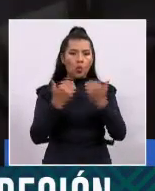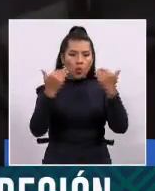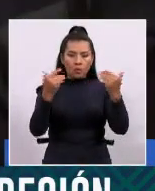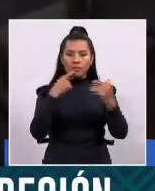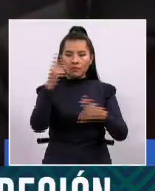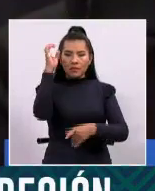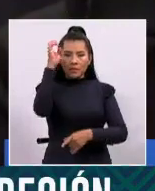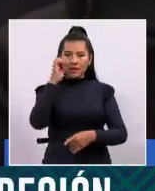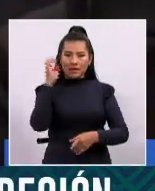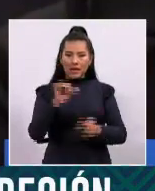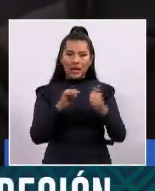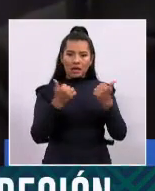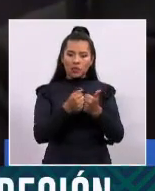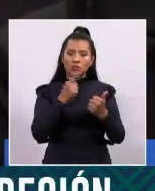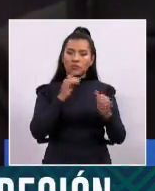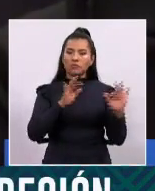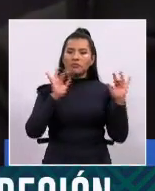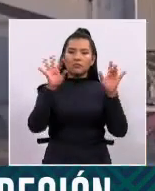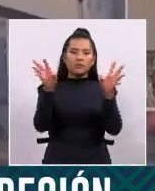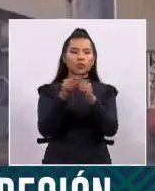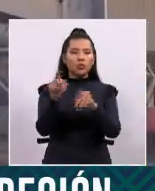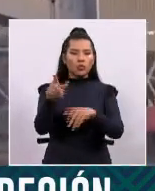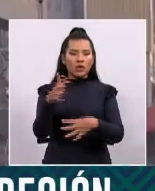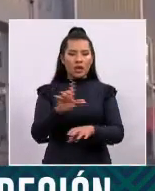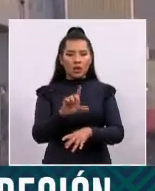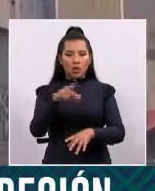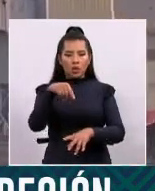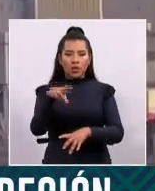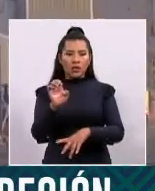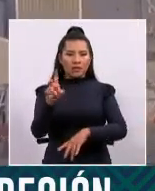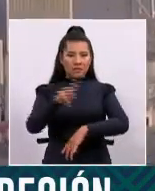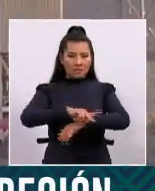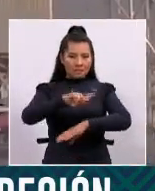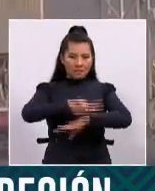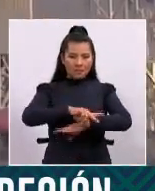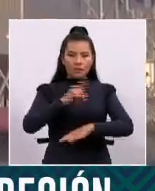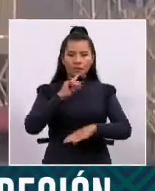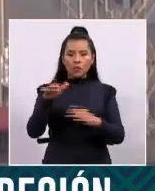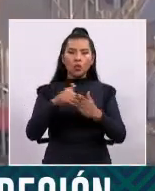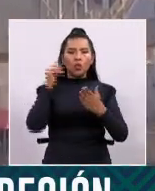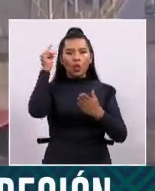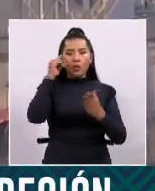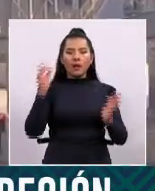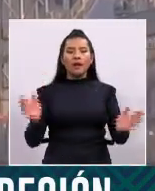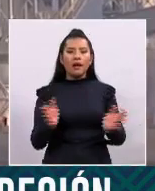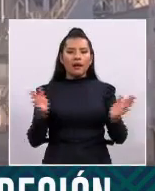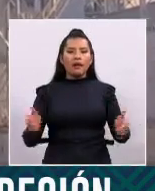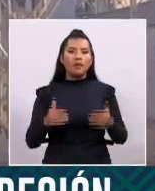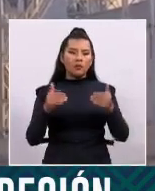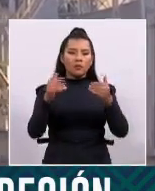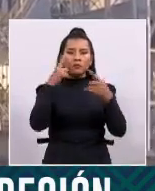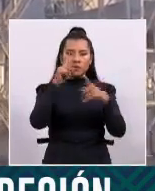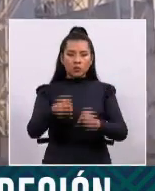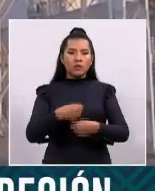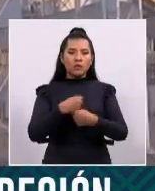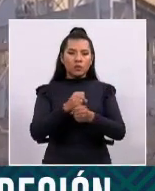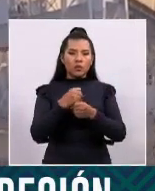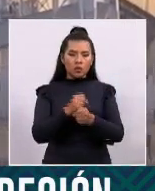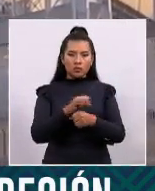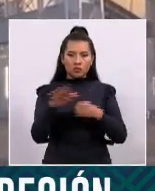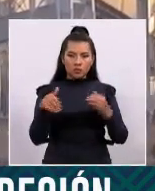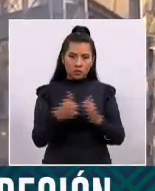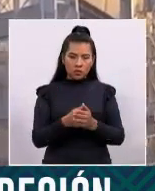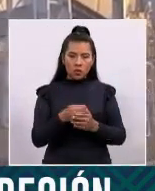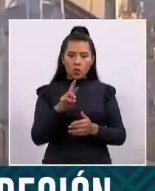se celebra en la ciudad de Luque, Paraguay, resaltó los proyectos que son impulsados por el Gobierno Nacional para la producción de fertilizantes como la urea